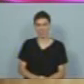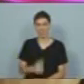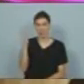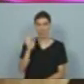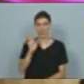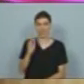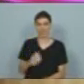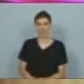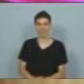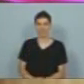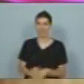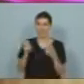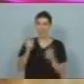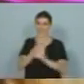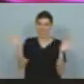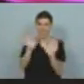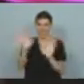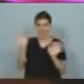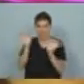¡Hola!